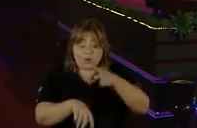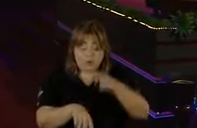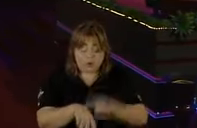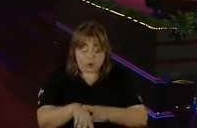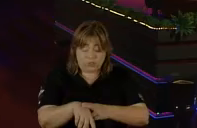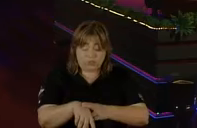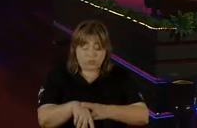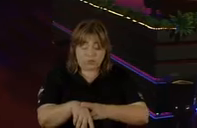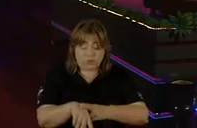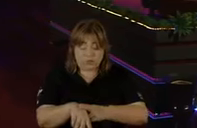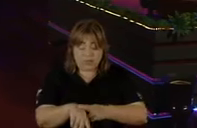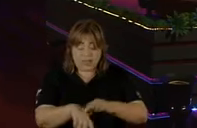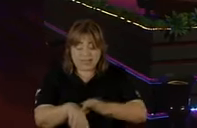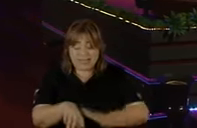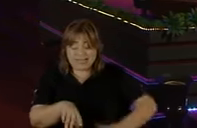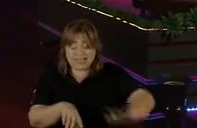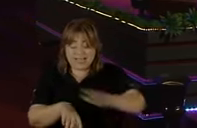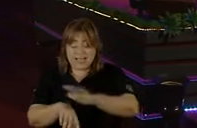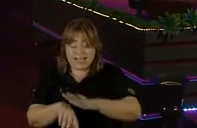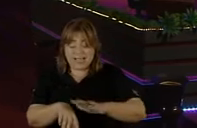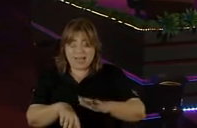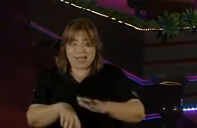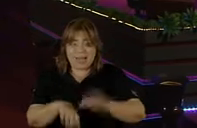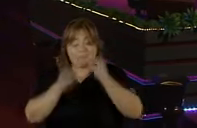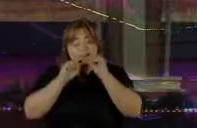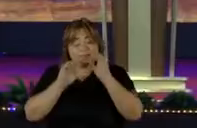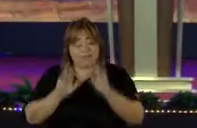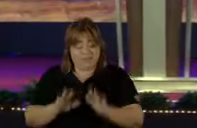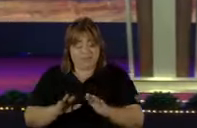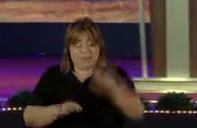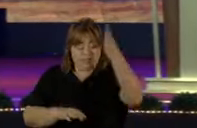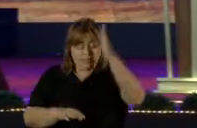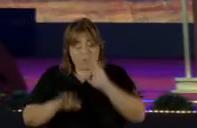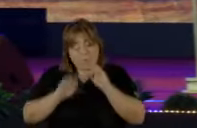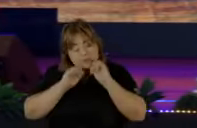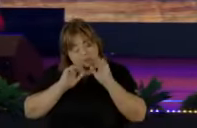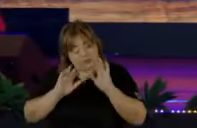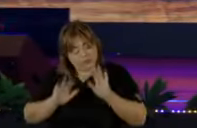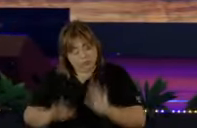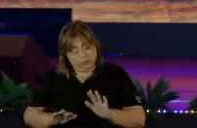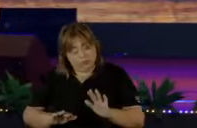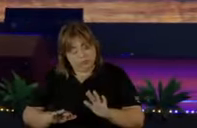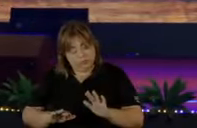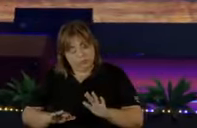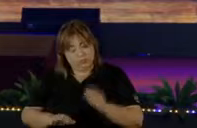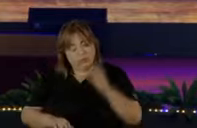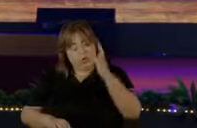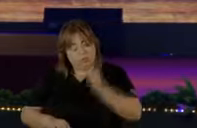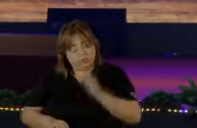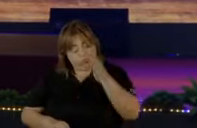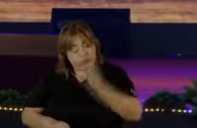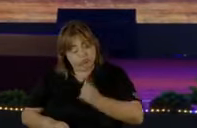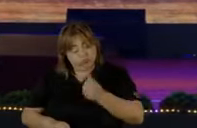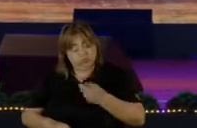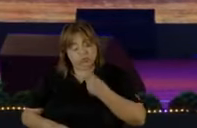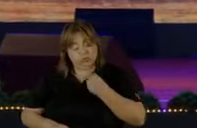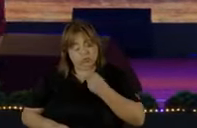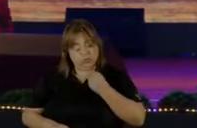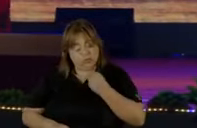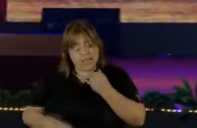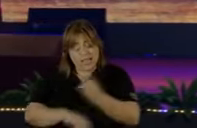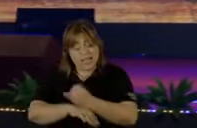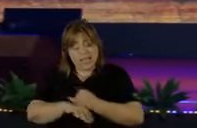por Dios, tierra que fluye leche y miel, tierra escogida por Dios, isla del Cordero, isla